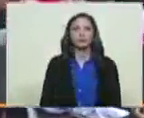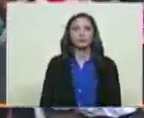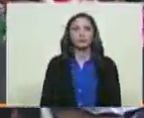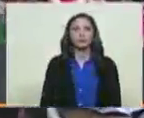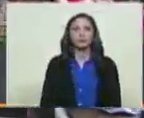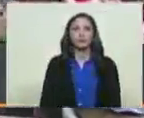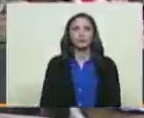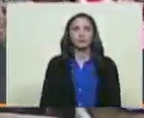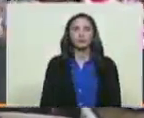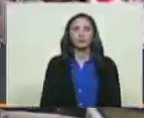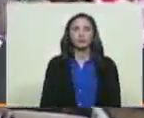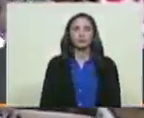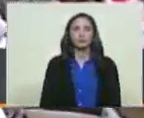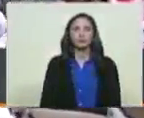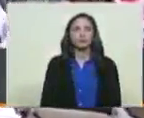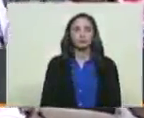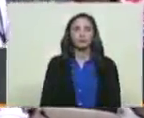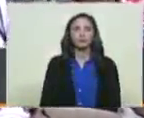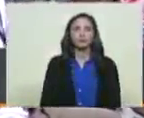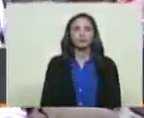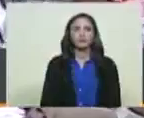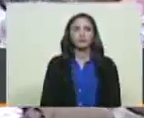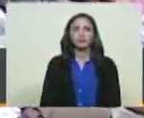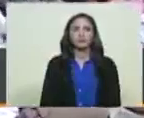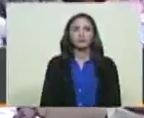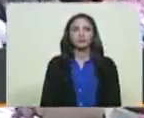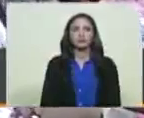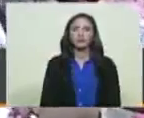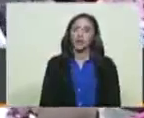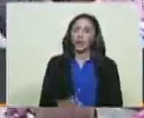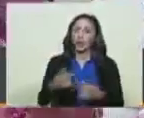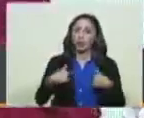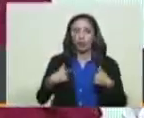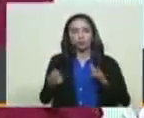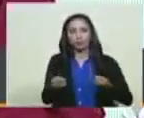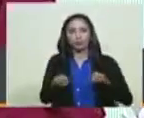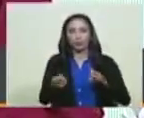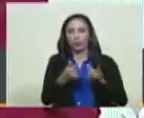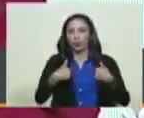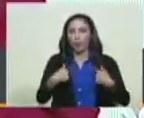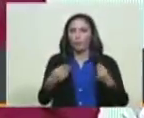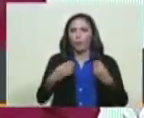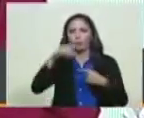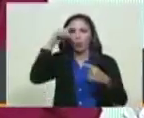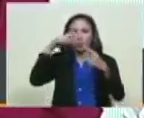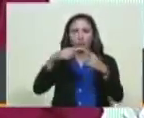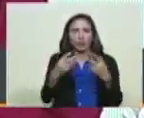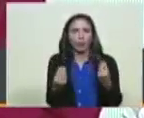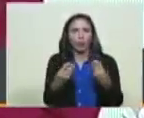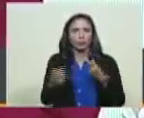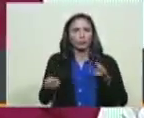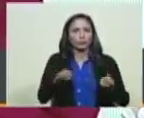en el cual yo delego muchas tareas